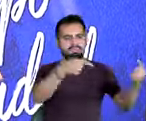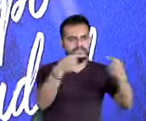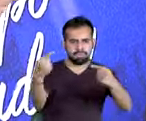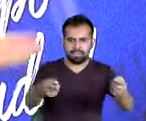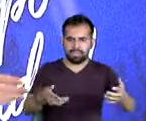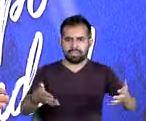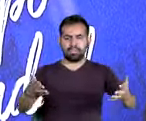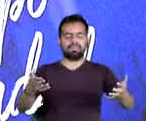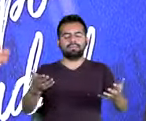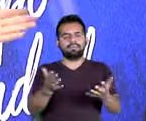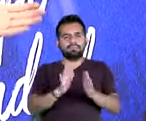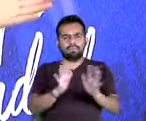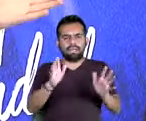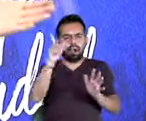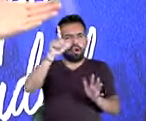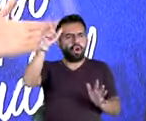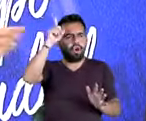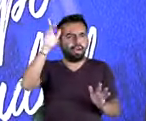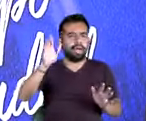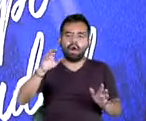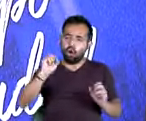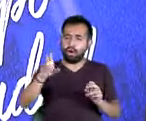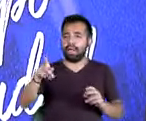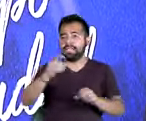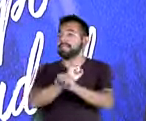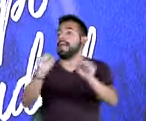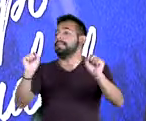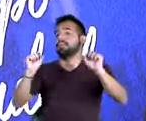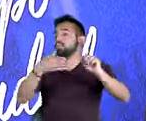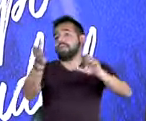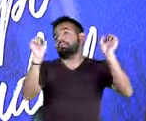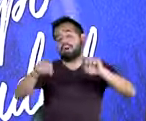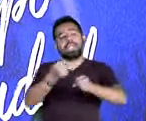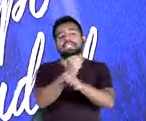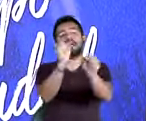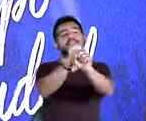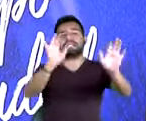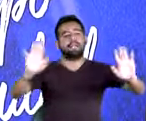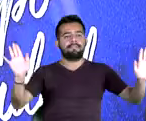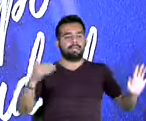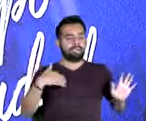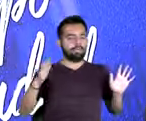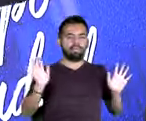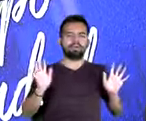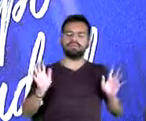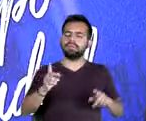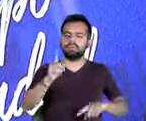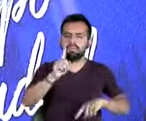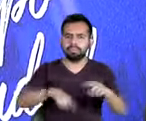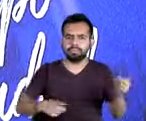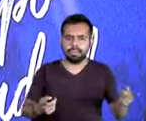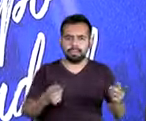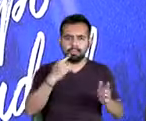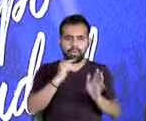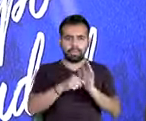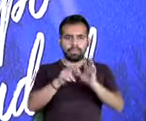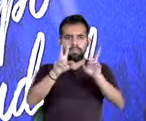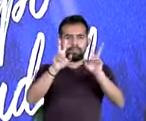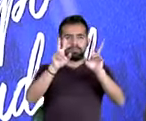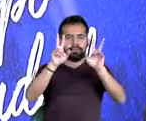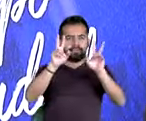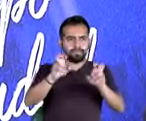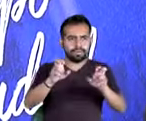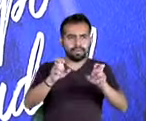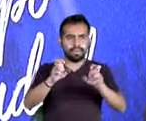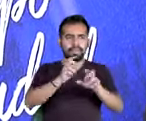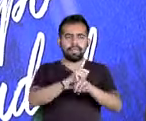vendetta, no con esta lógica de que entonces salve si quien pueda. Fíjense en estos ejemplos concretos. En el tema del libre porte, lo que estamos diciendo